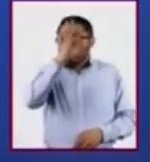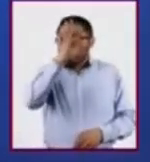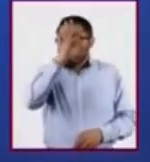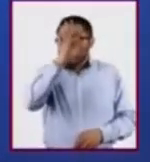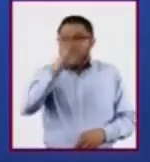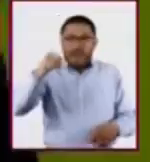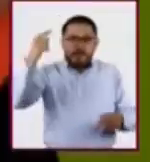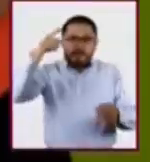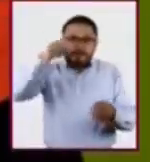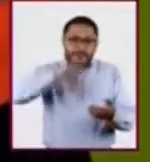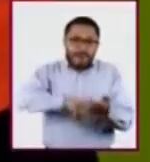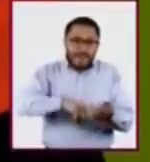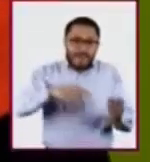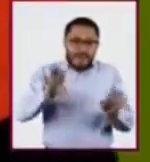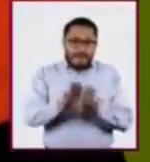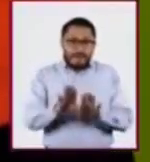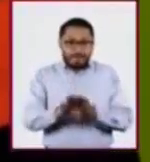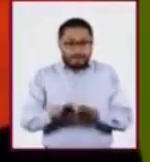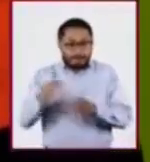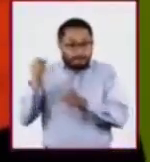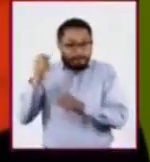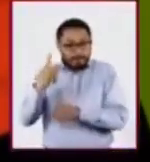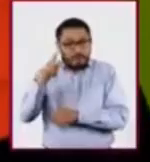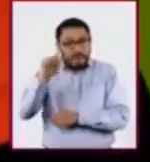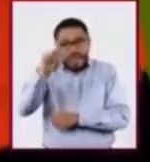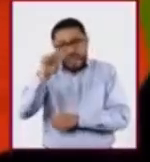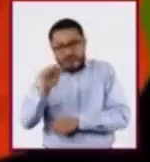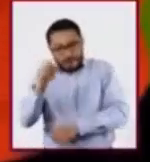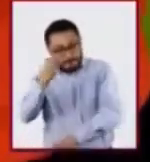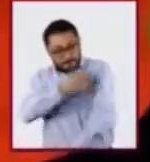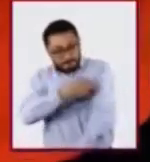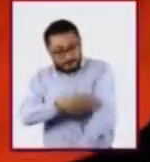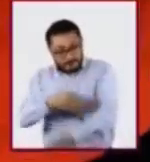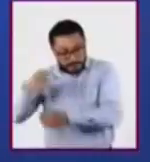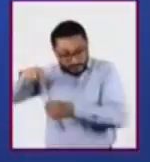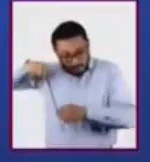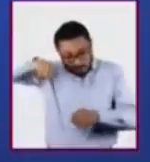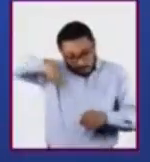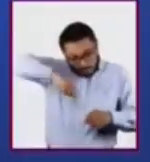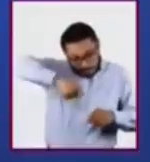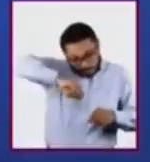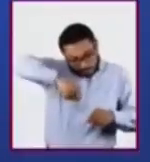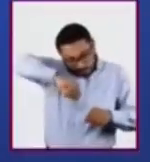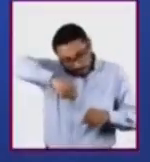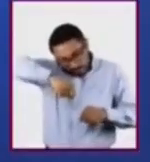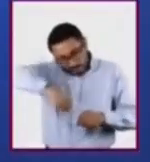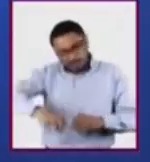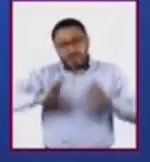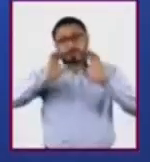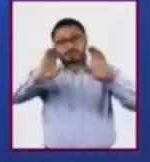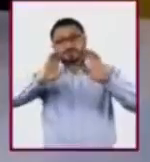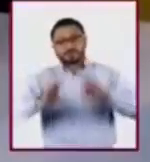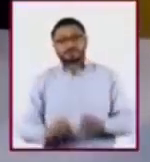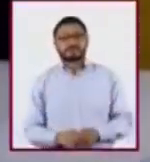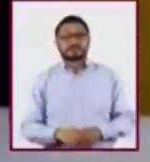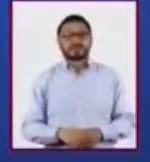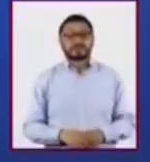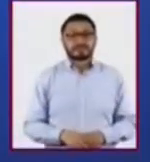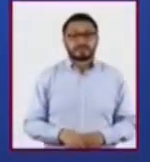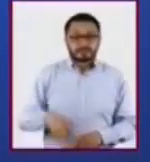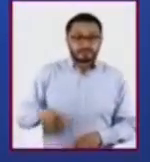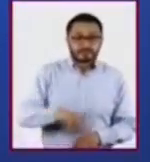introducir nuestro palo de escoba. Ten mucho cuidado y lo vamos a empezar a fijar